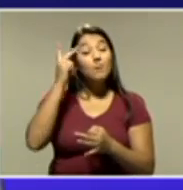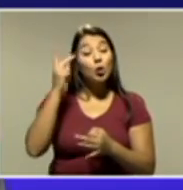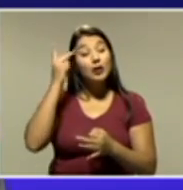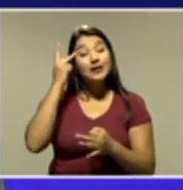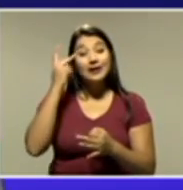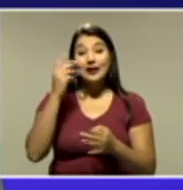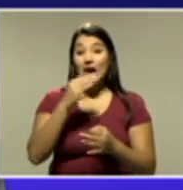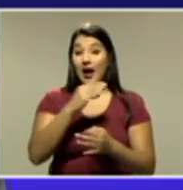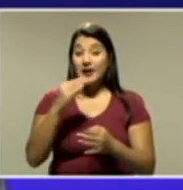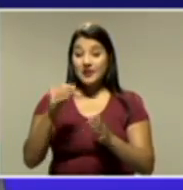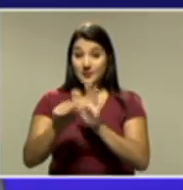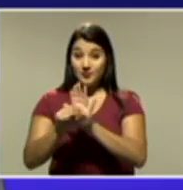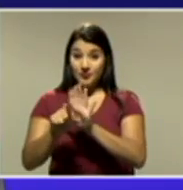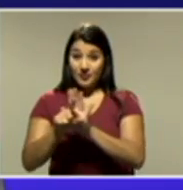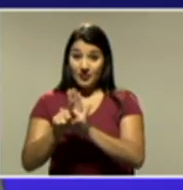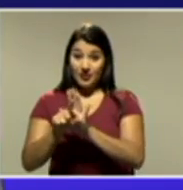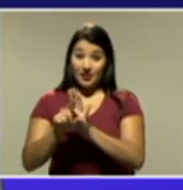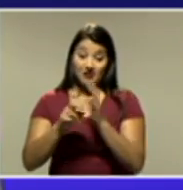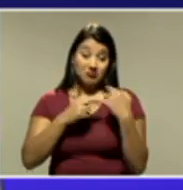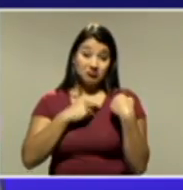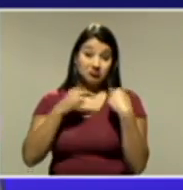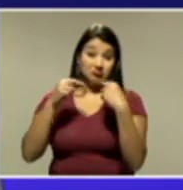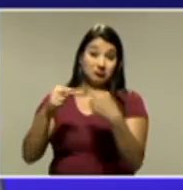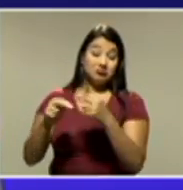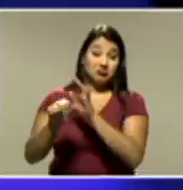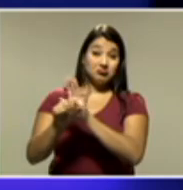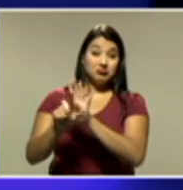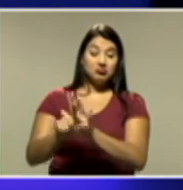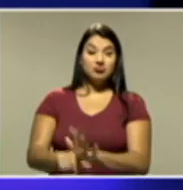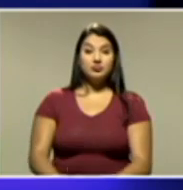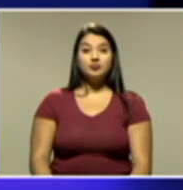legislativa que es exclusiva responsabilidad de la Asamblea.